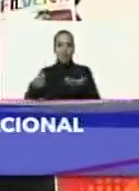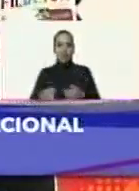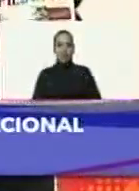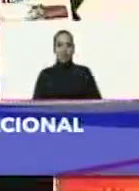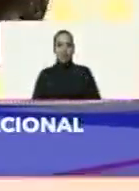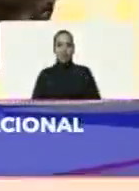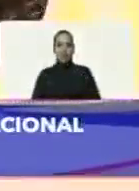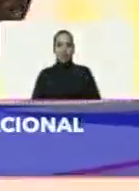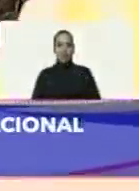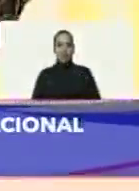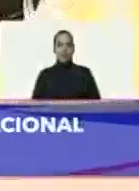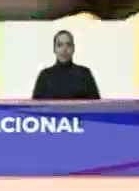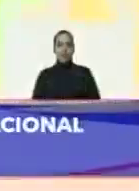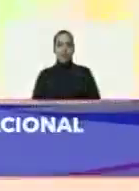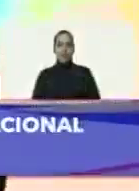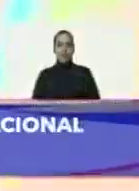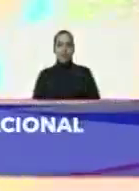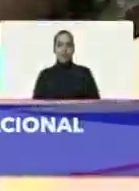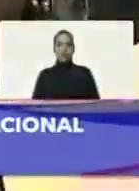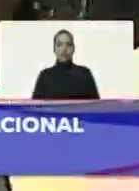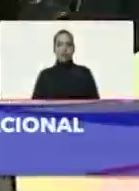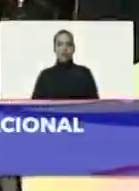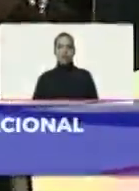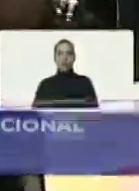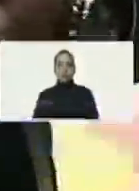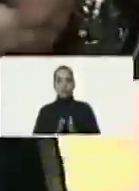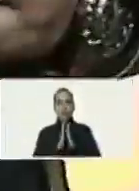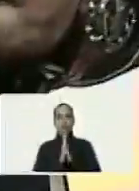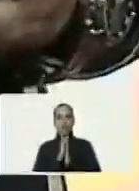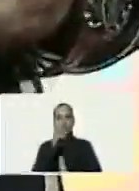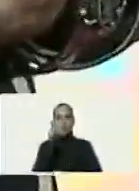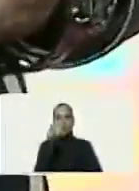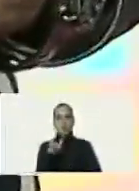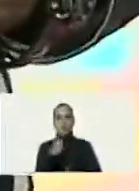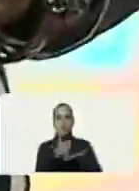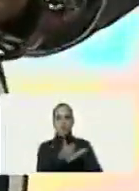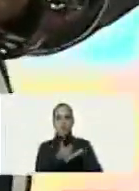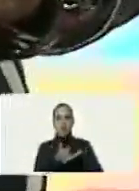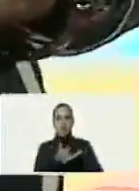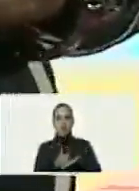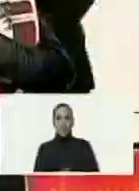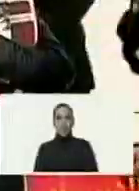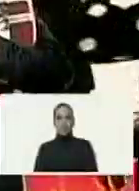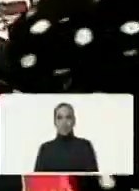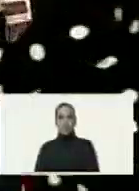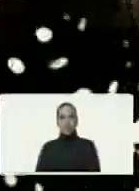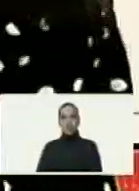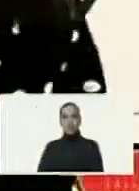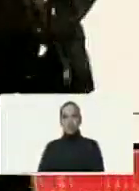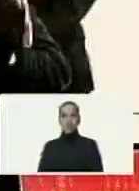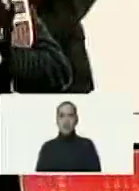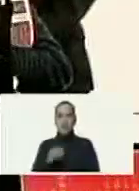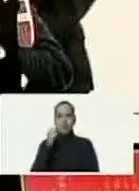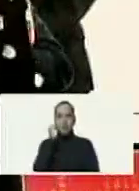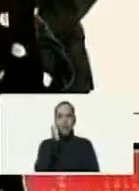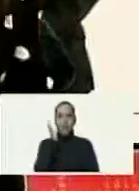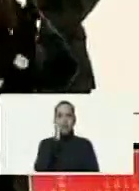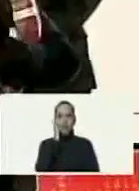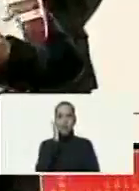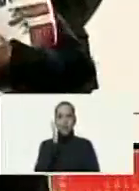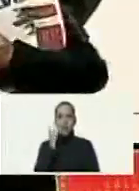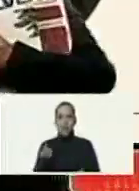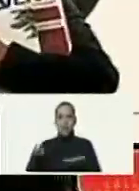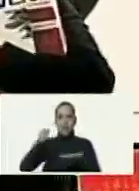Sería bueno, ¿verdad? Aranza, ayúdenos aquí, por favor. Bueno, la madrina del libro de Luis Alberto.